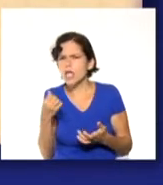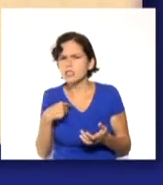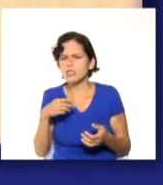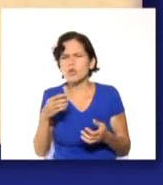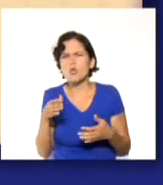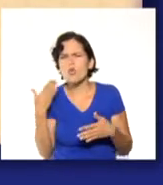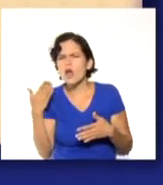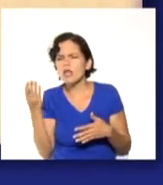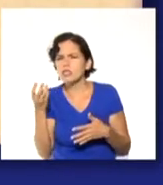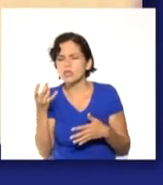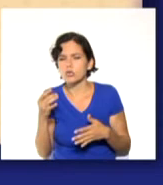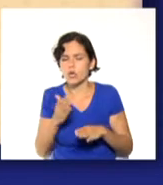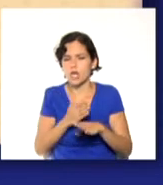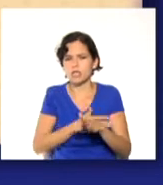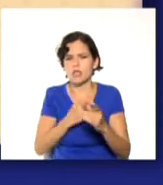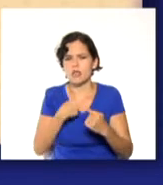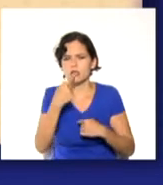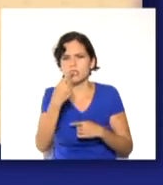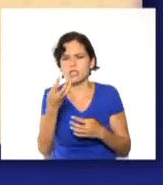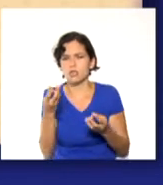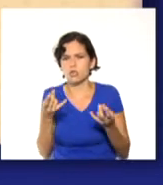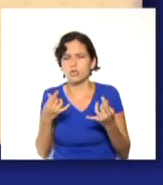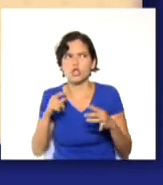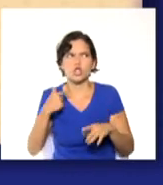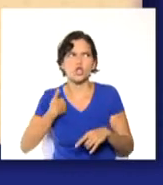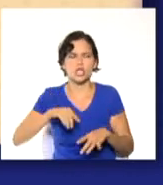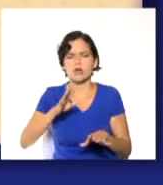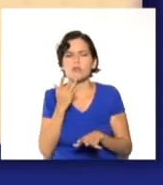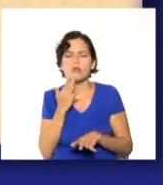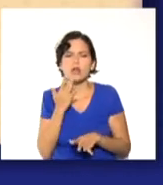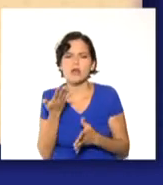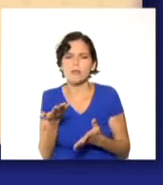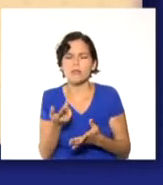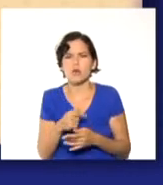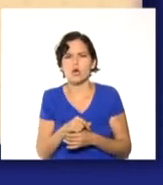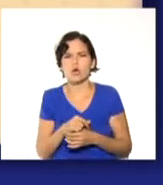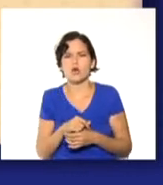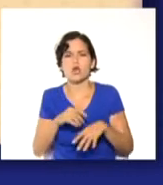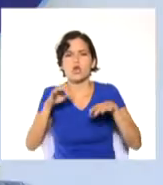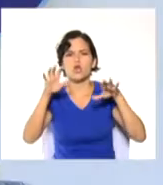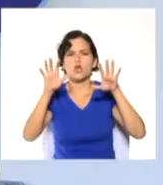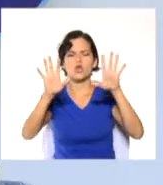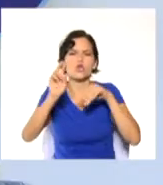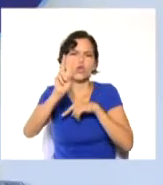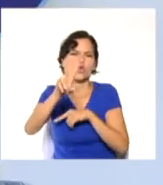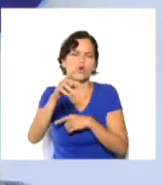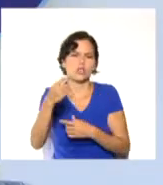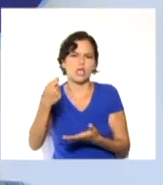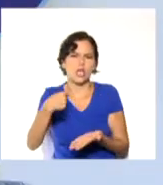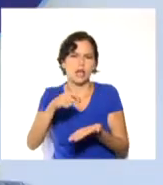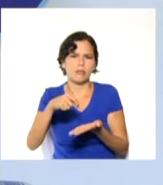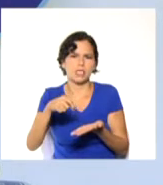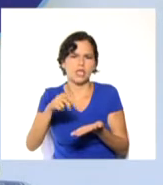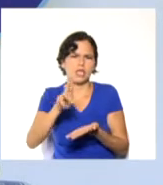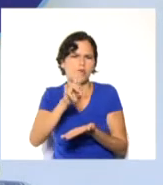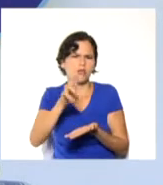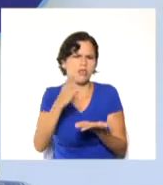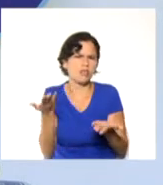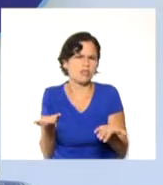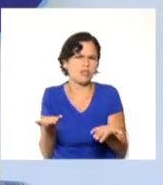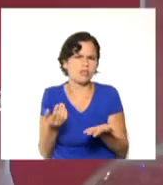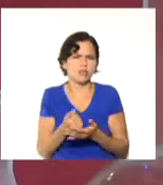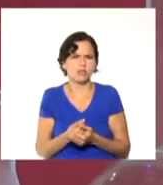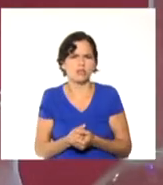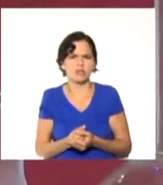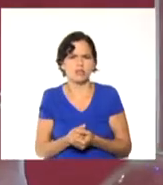ese número, si yo tengo, por ejemplo, 12 lápices, ¿qué unidad es esa?